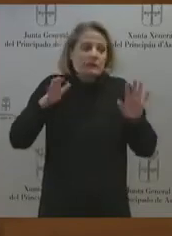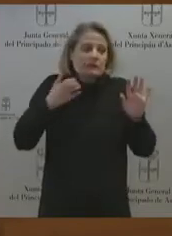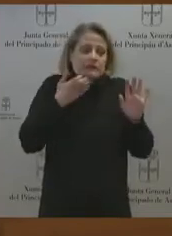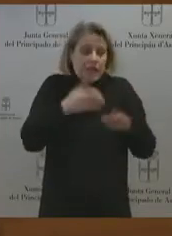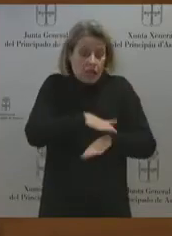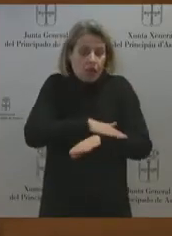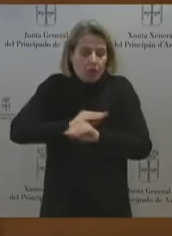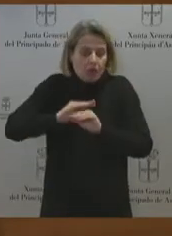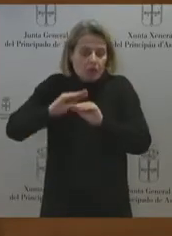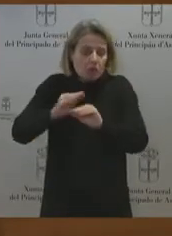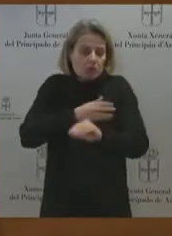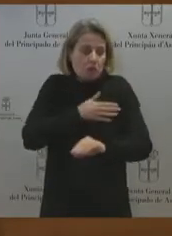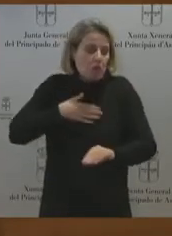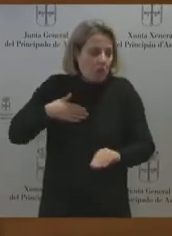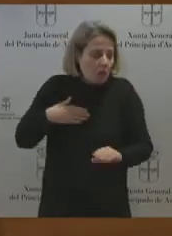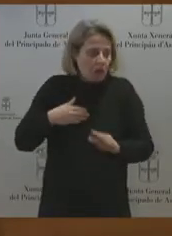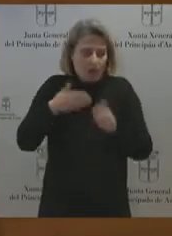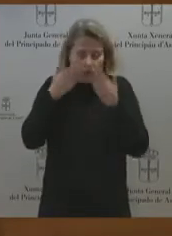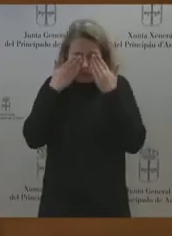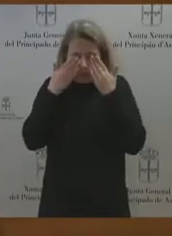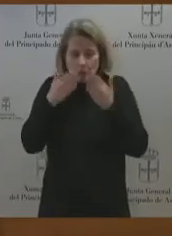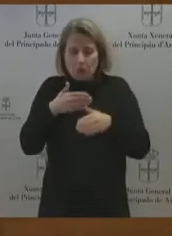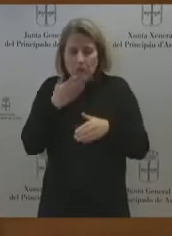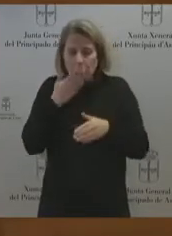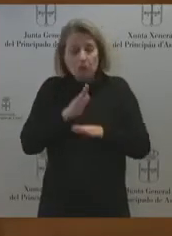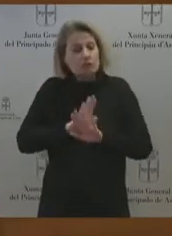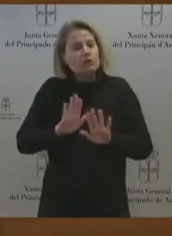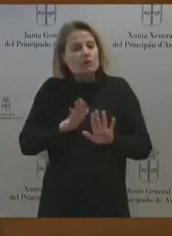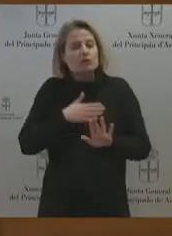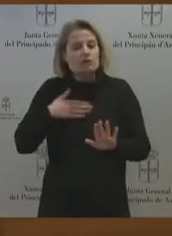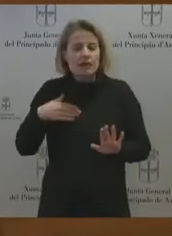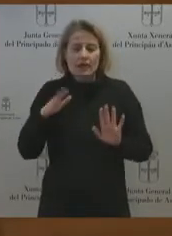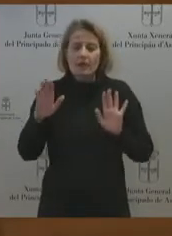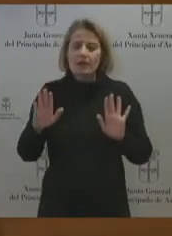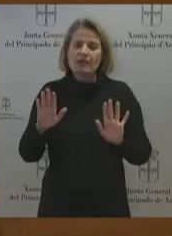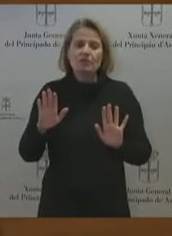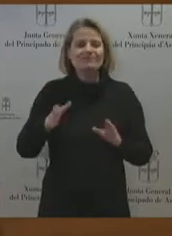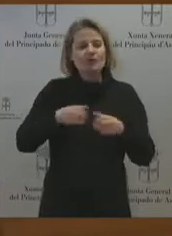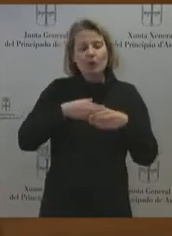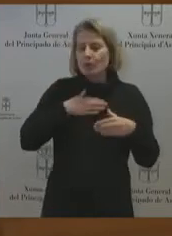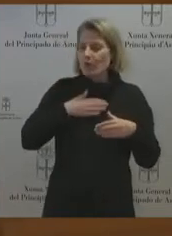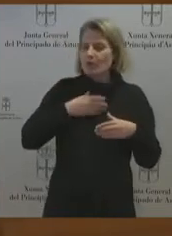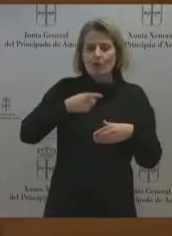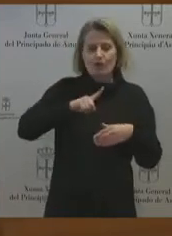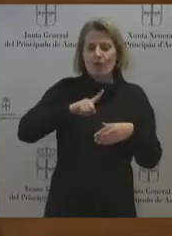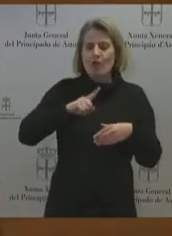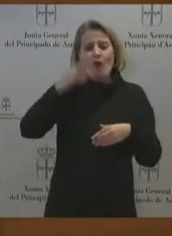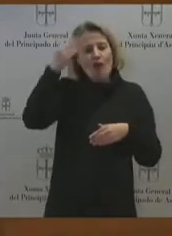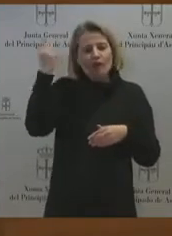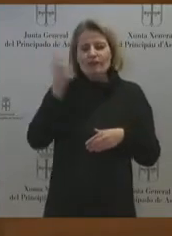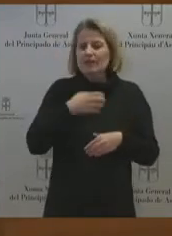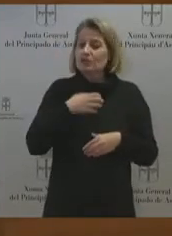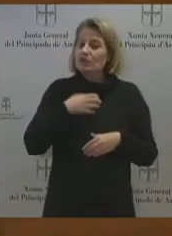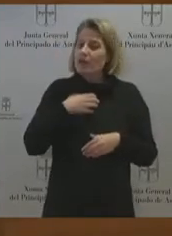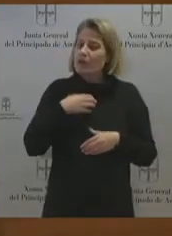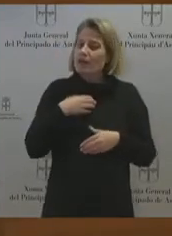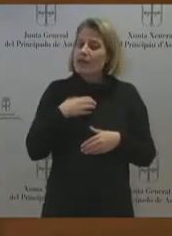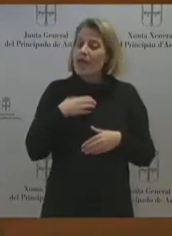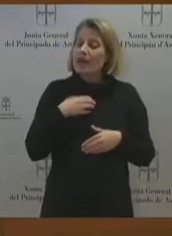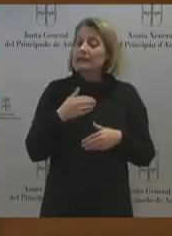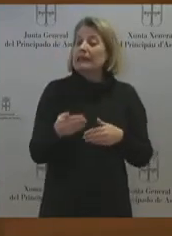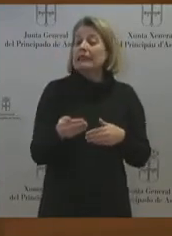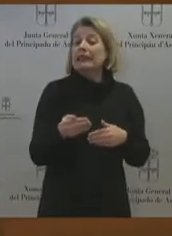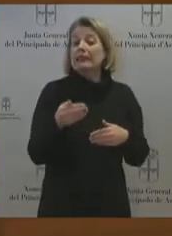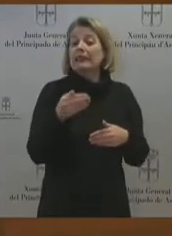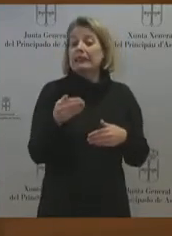los trabajadores cuando sea el momento. Desde luego, no olvidemos que hay una campaña electoral en ciernes, no queda nada, quedan meses apenas, que cuando se vayan a reunir ustedes con